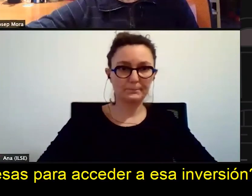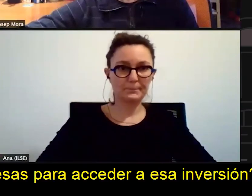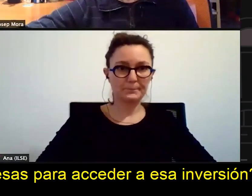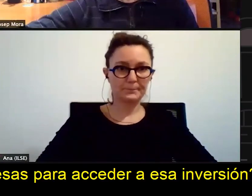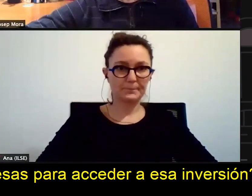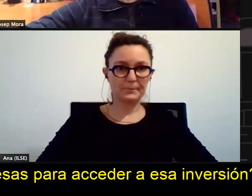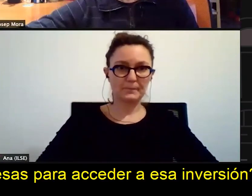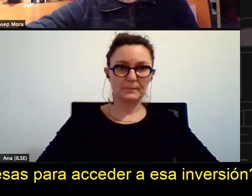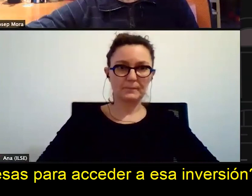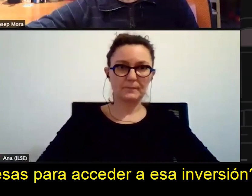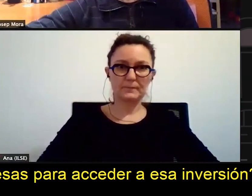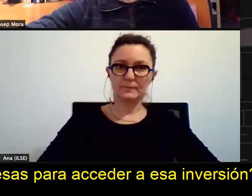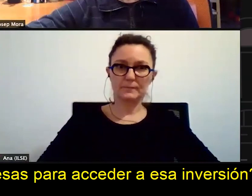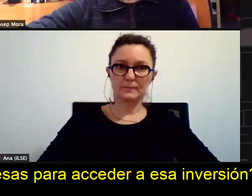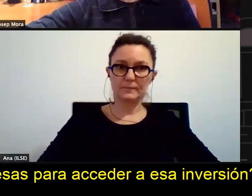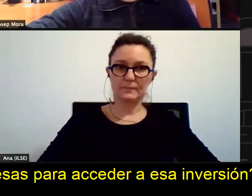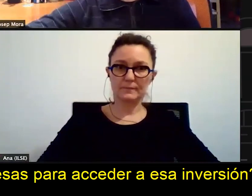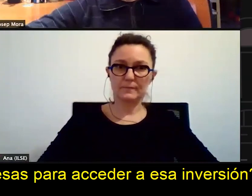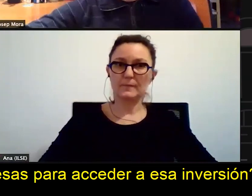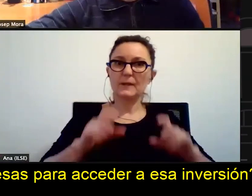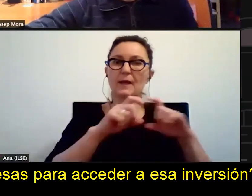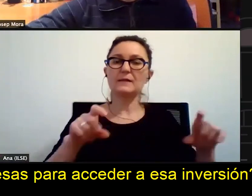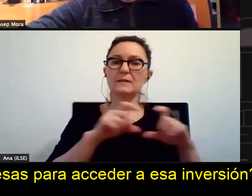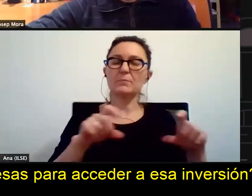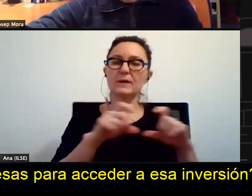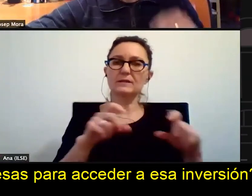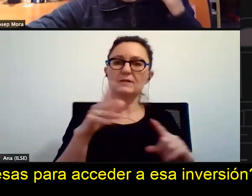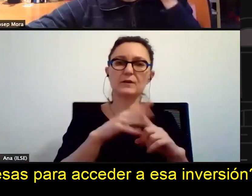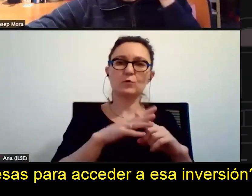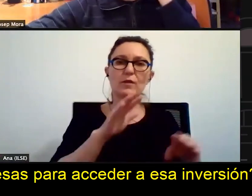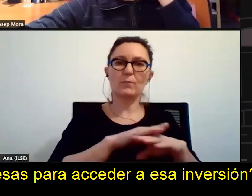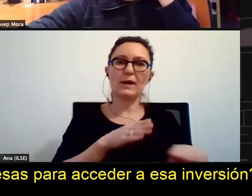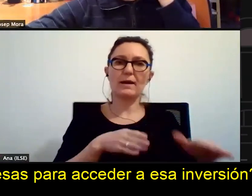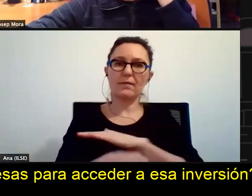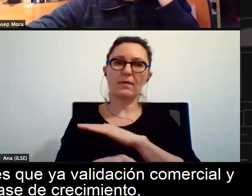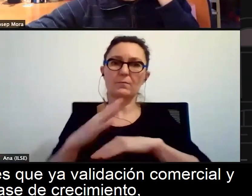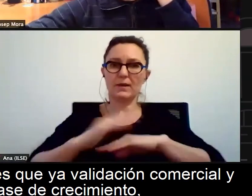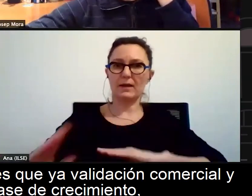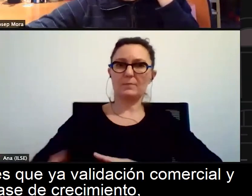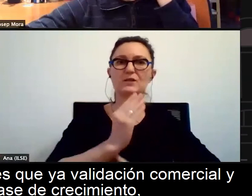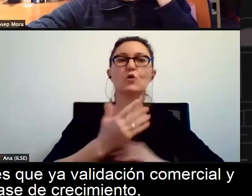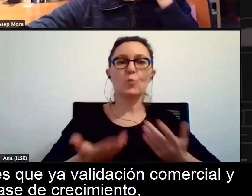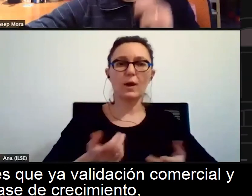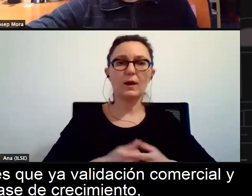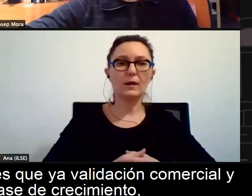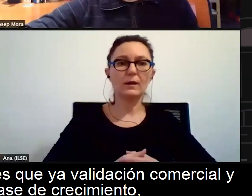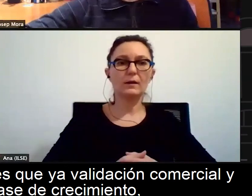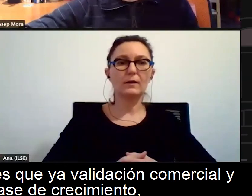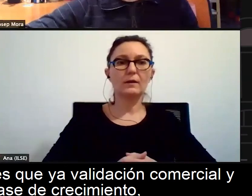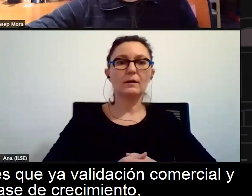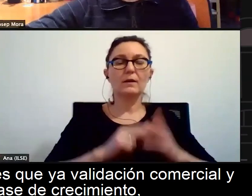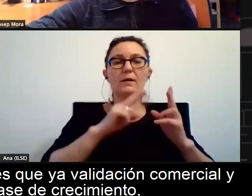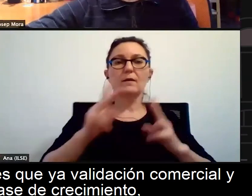¿Qué facturación pedís a las empresas para acceder a esa inversión? Bueno, en la fase SID la verdad